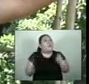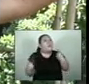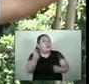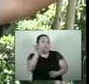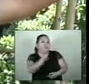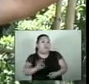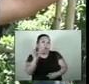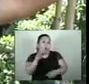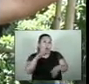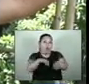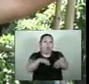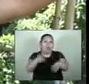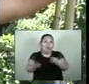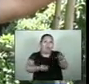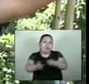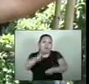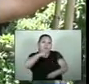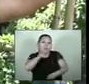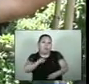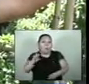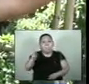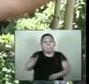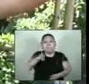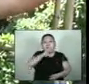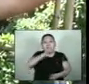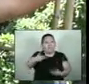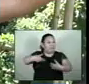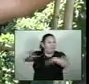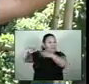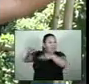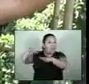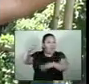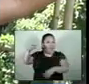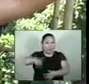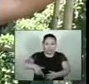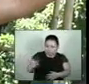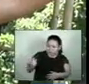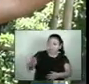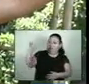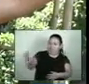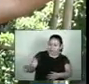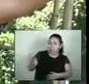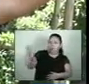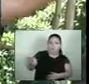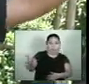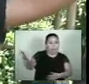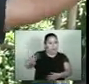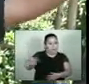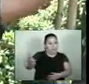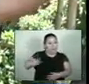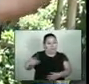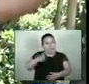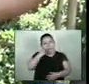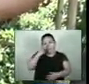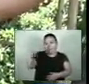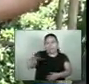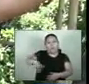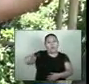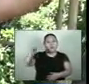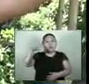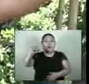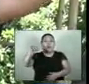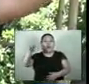de que saquen tanto carro viejo, tanto bus viejo, porque como aquí entra cada rato el carro nuevo, pues aquí tenemos Nejapa,